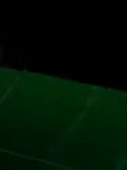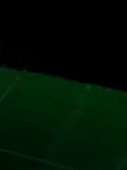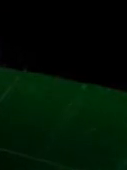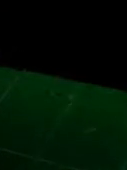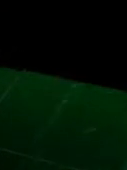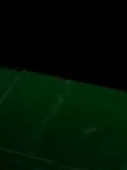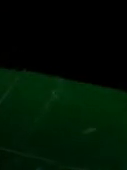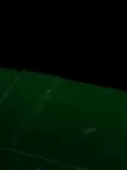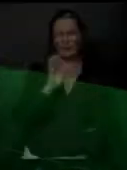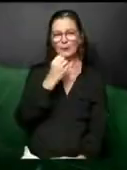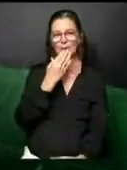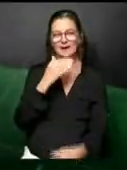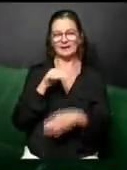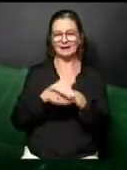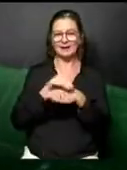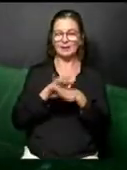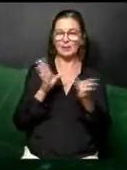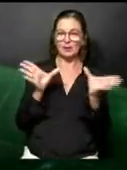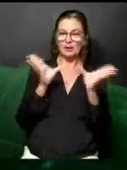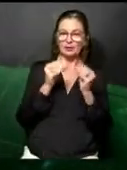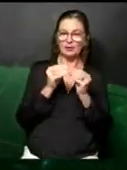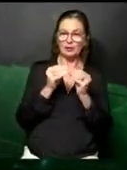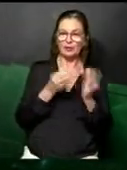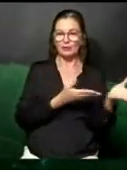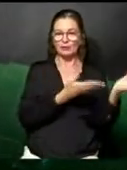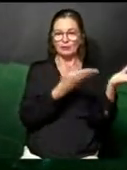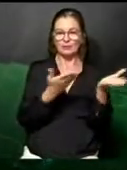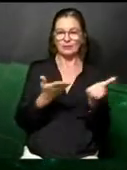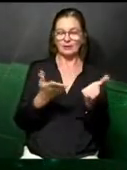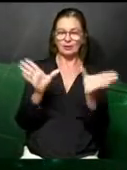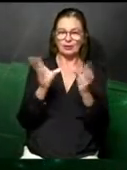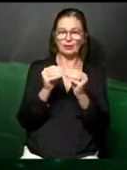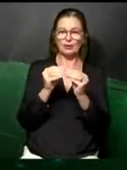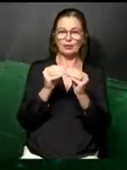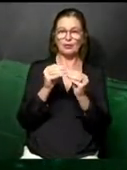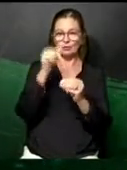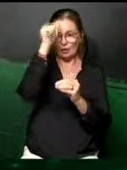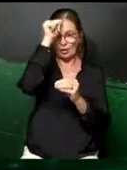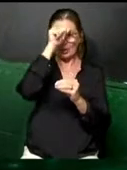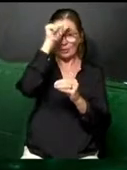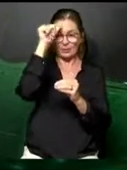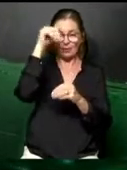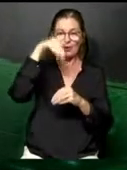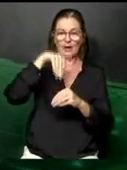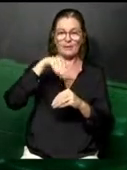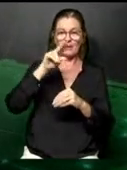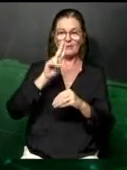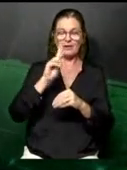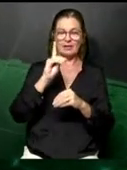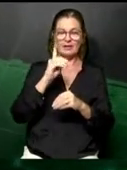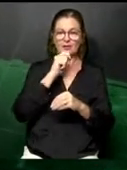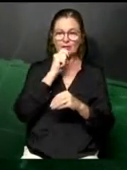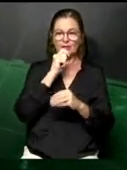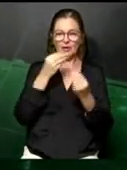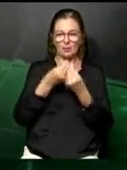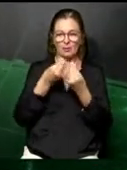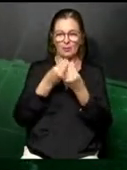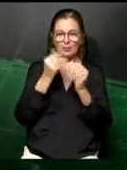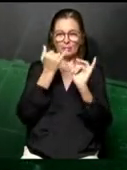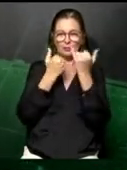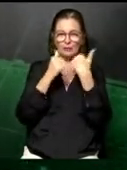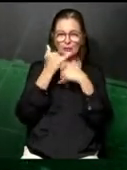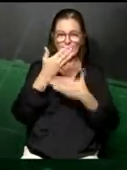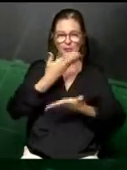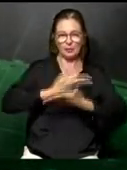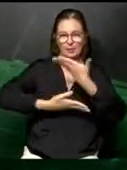Hola, ¿qué tal? Muy buenas tardes para todos, para todas. Bienvenidos. Aquí estamos con la edición domingo de MBD Noticias. Mucha información para